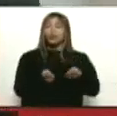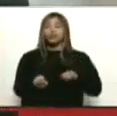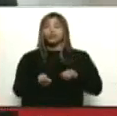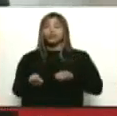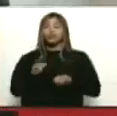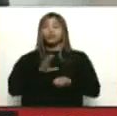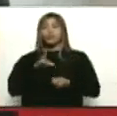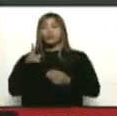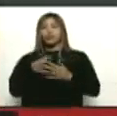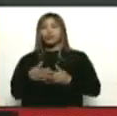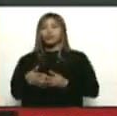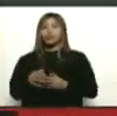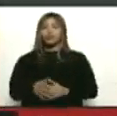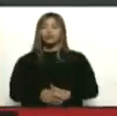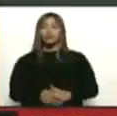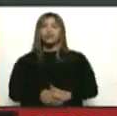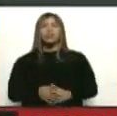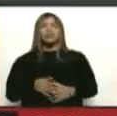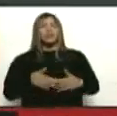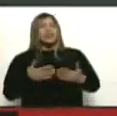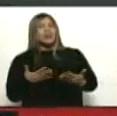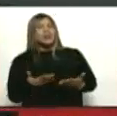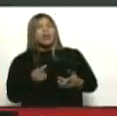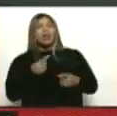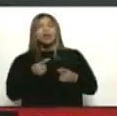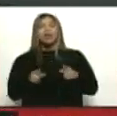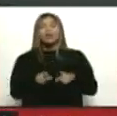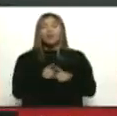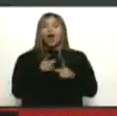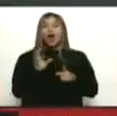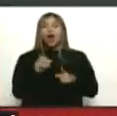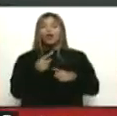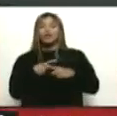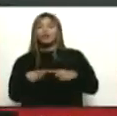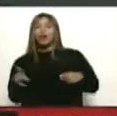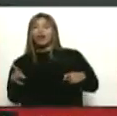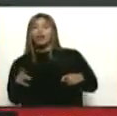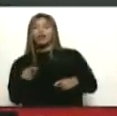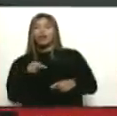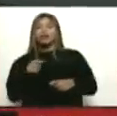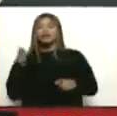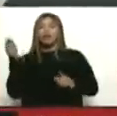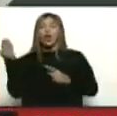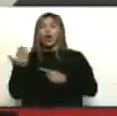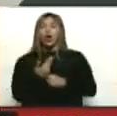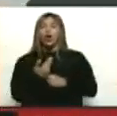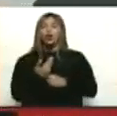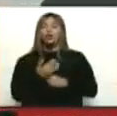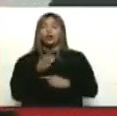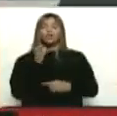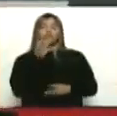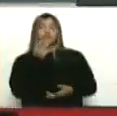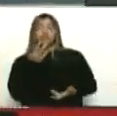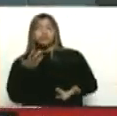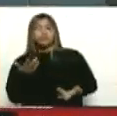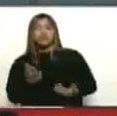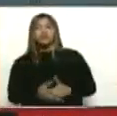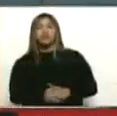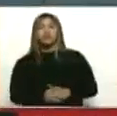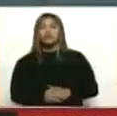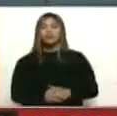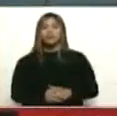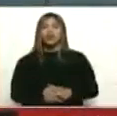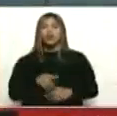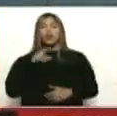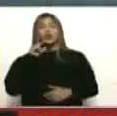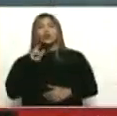sus activos allá. ¿Qué similitudes o qué diferencias hay entre estas sanciones con las, por ejemplo, puestas a